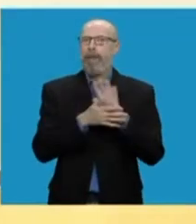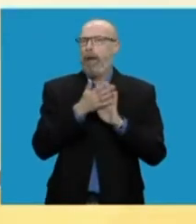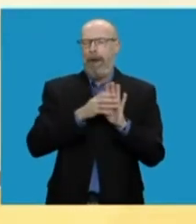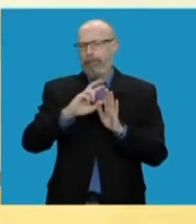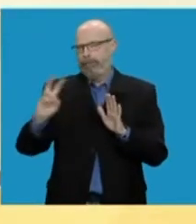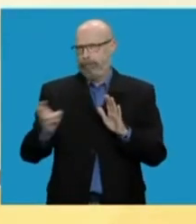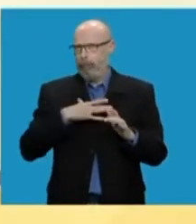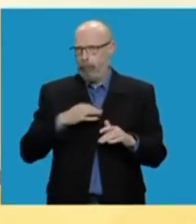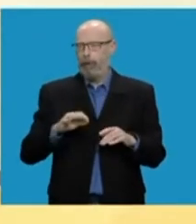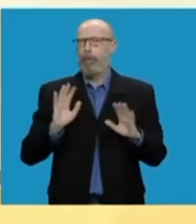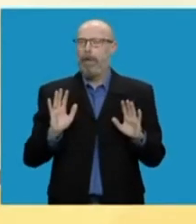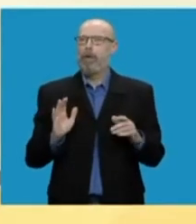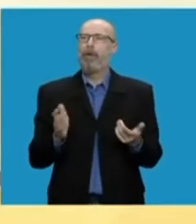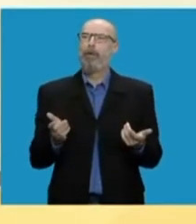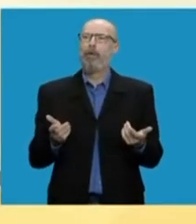cosas.